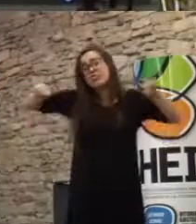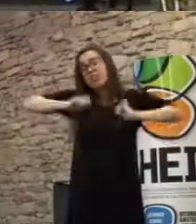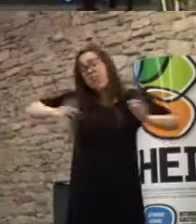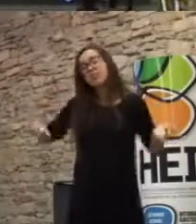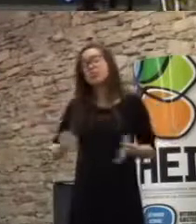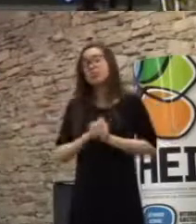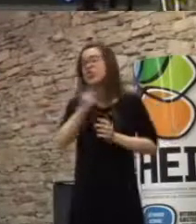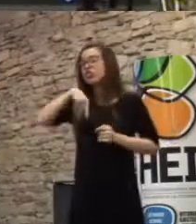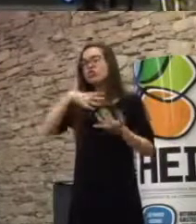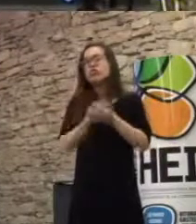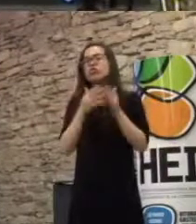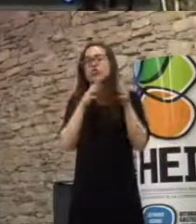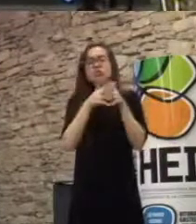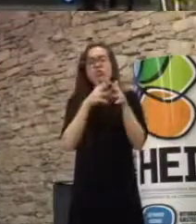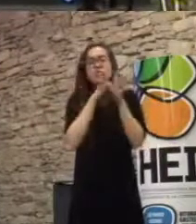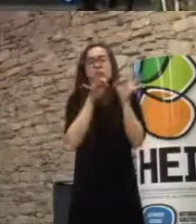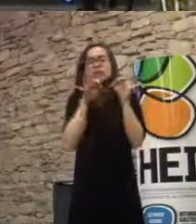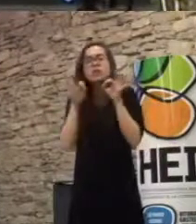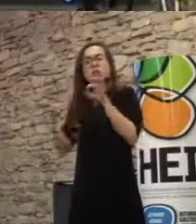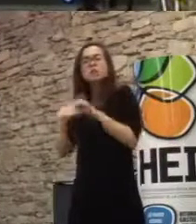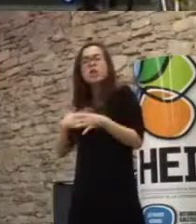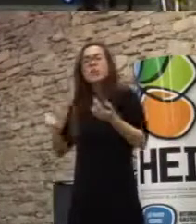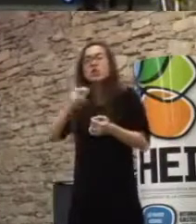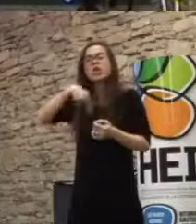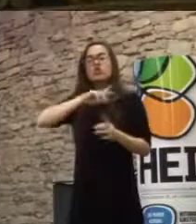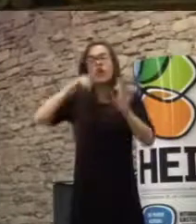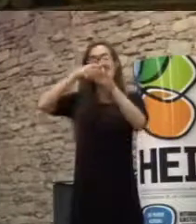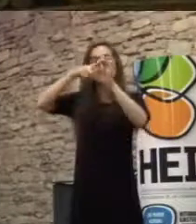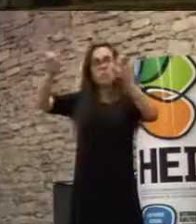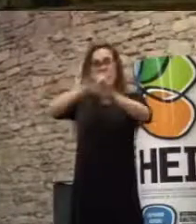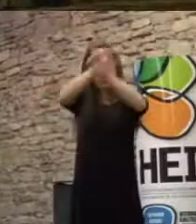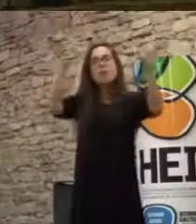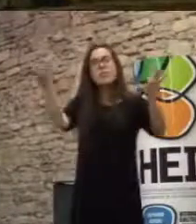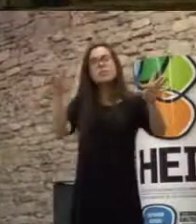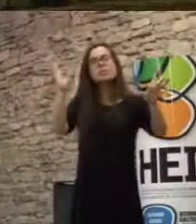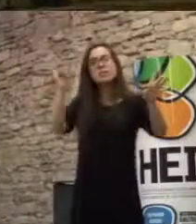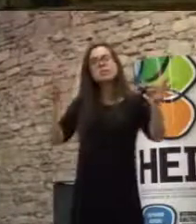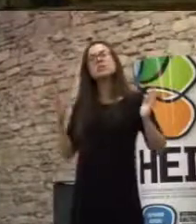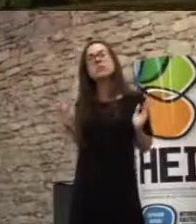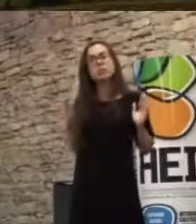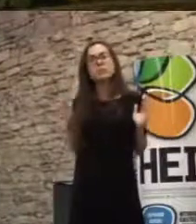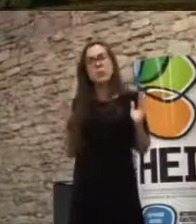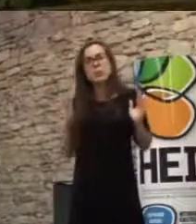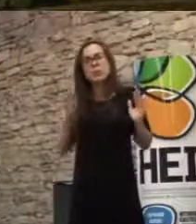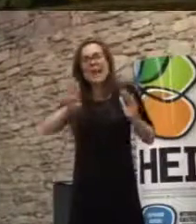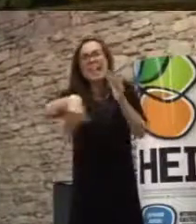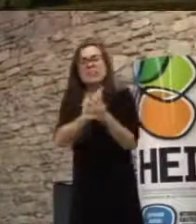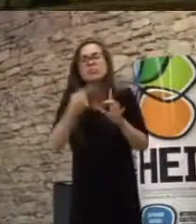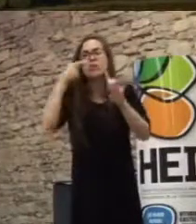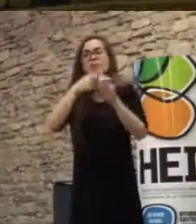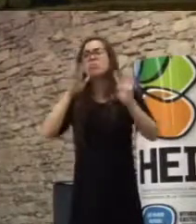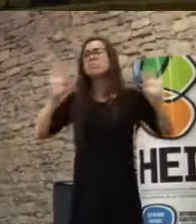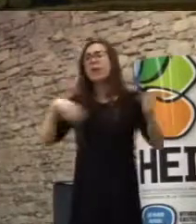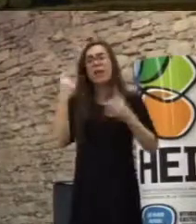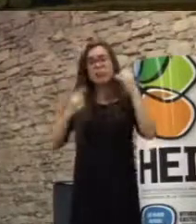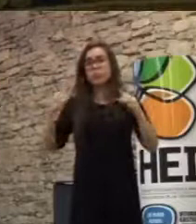estructurar lo todo podemos caminar hacia un objetivo hacia la meta es muy importante tener metas metas en todas las áreas de la vida recordar que el ser humano tiene